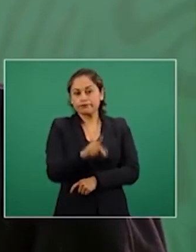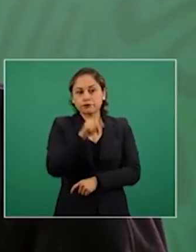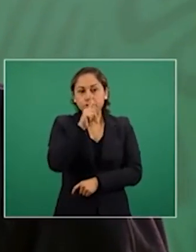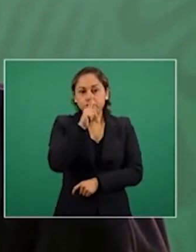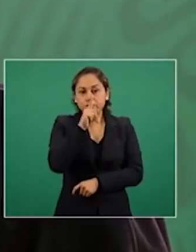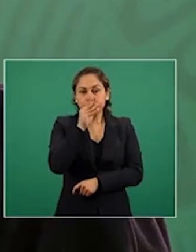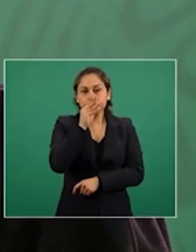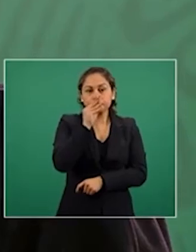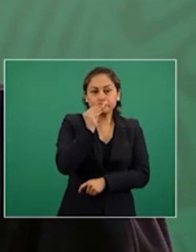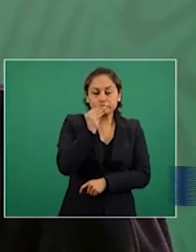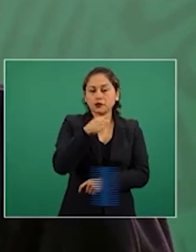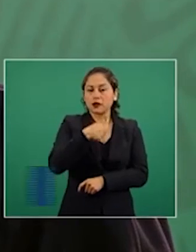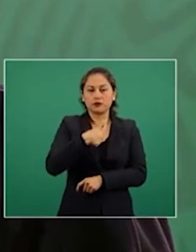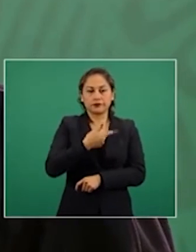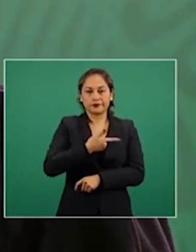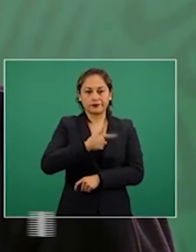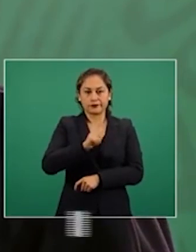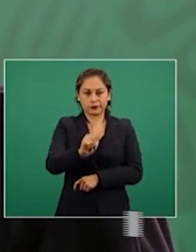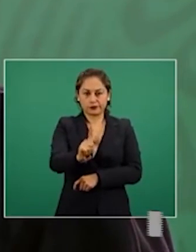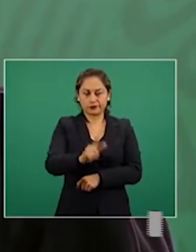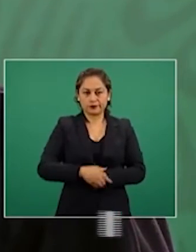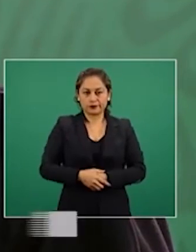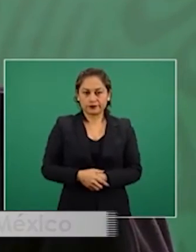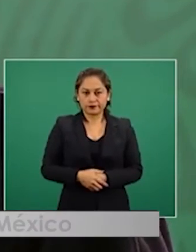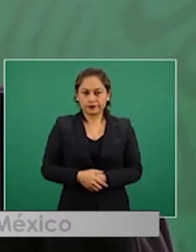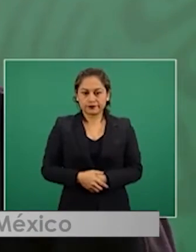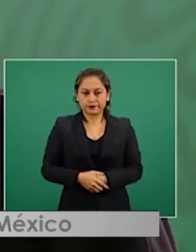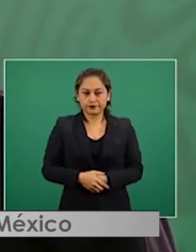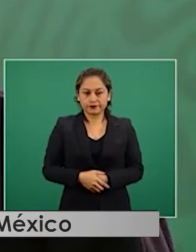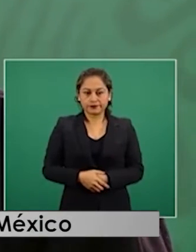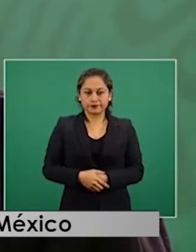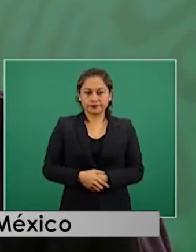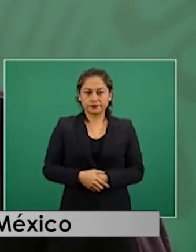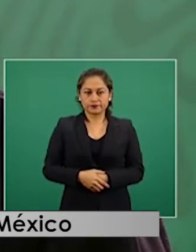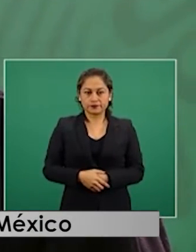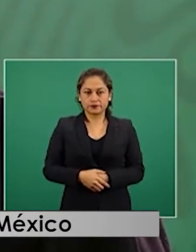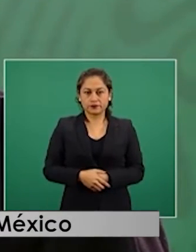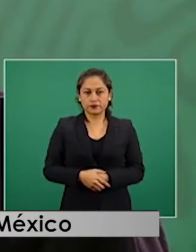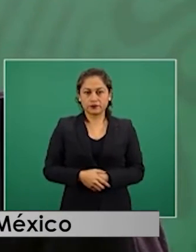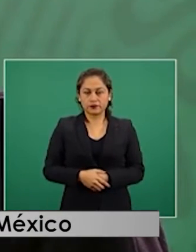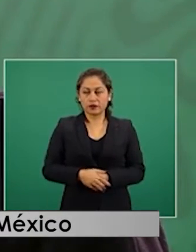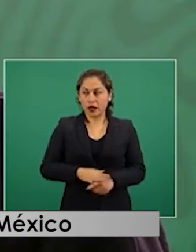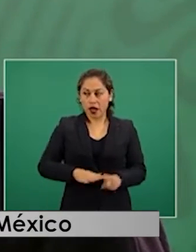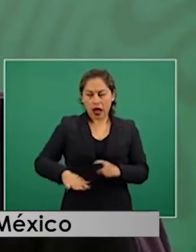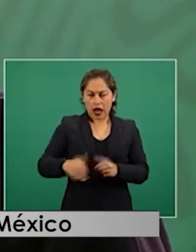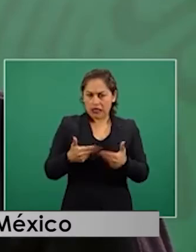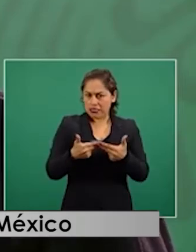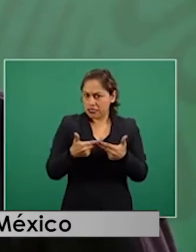No me gusta que a nadie